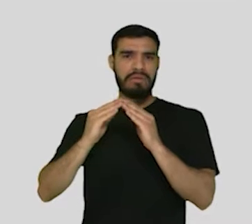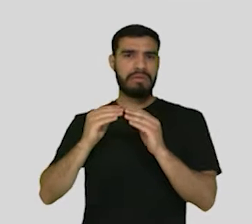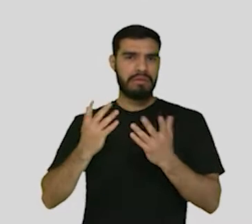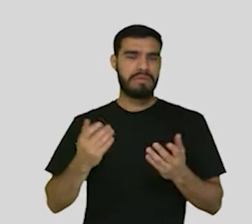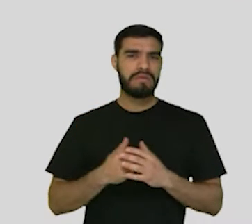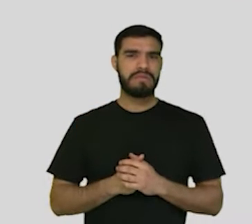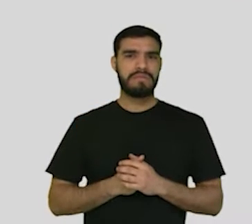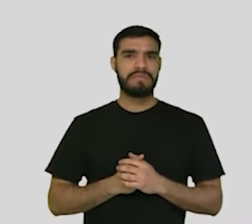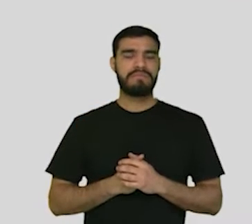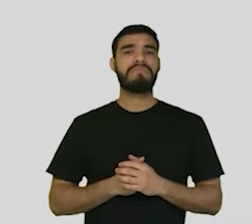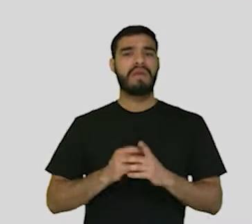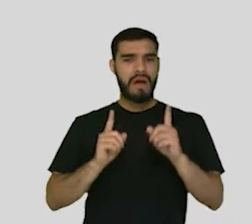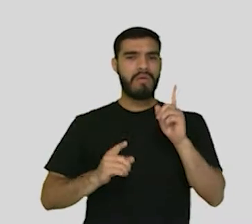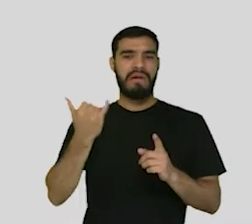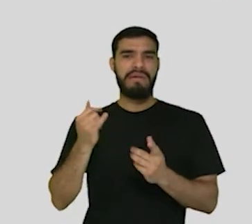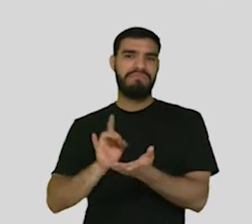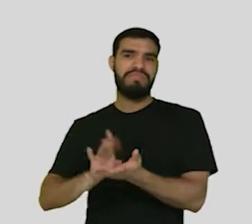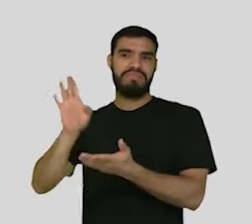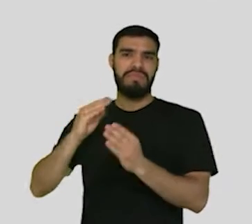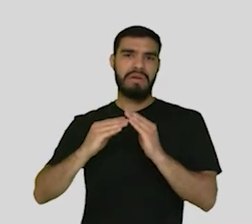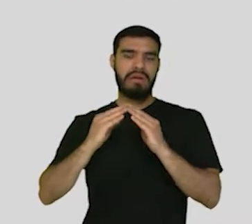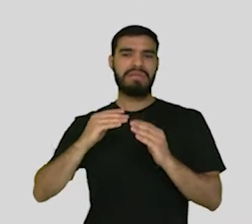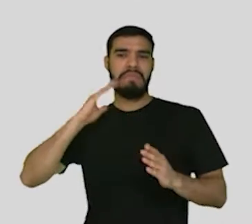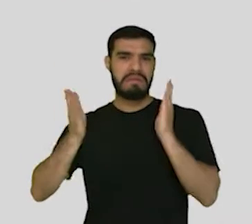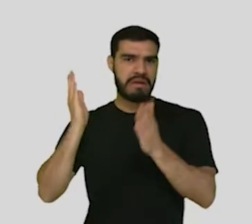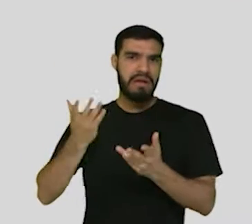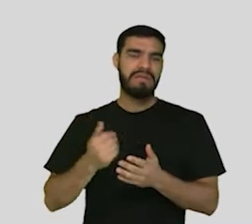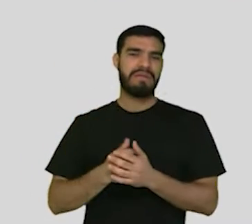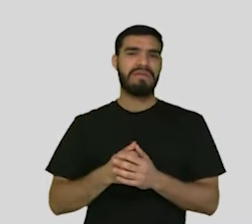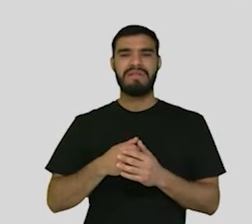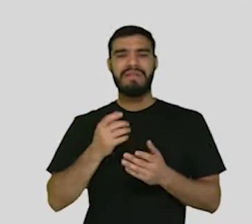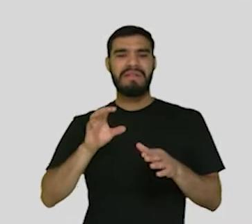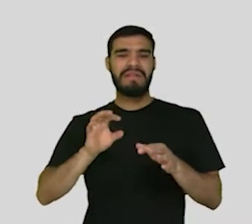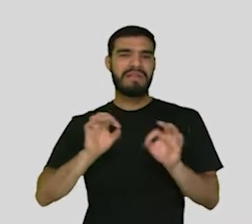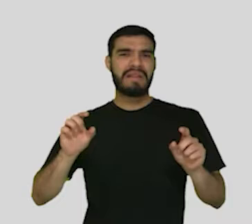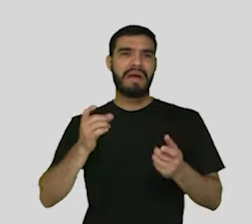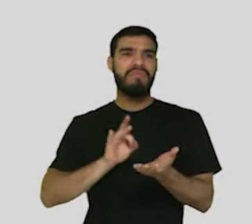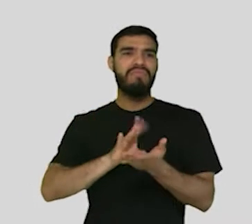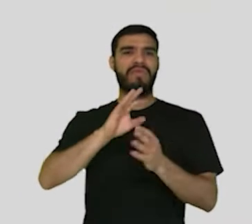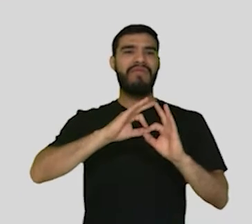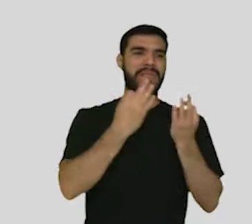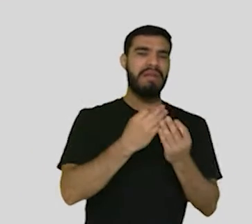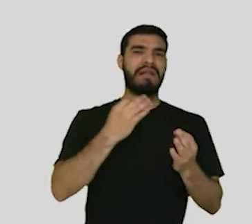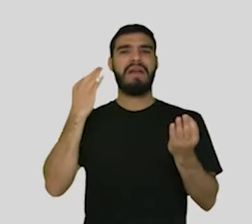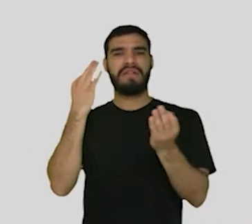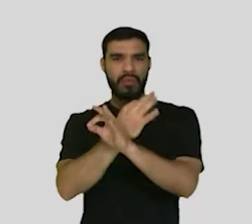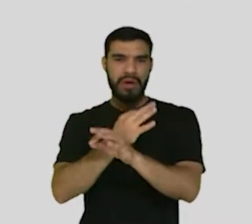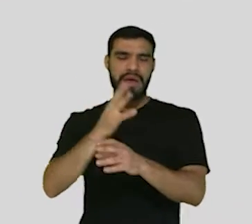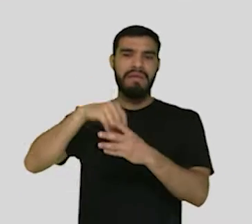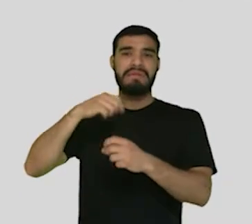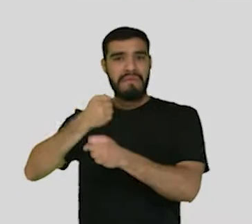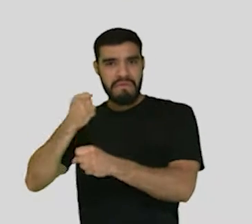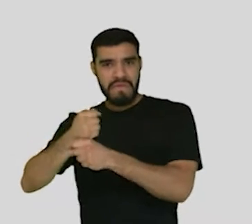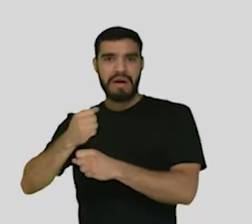o oñemosen la gente pe o igueteri upe va pe yeyopu ogapu pe